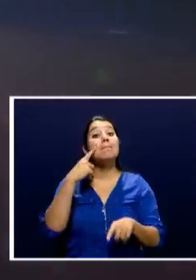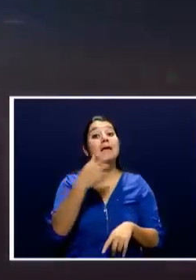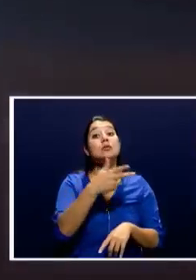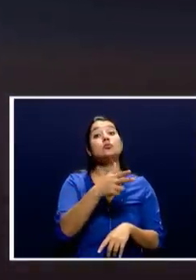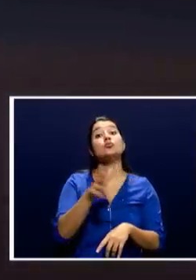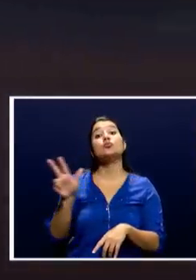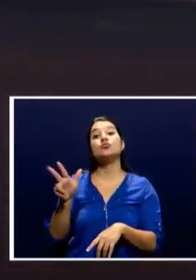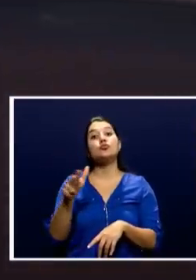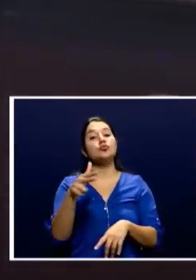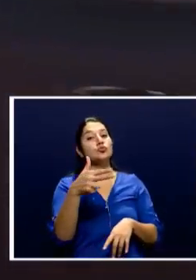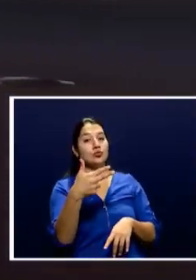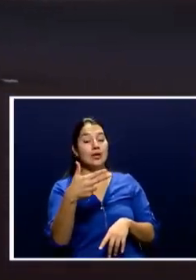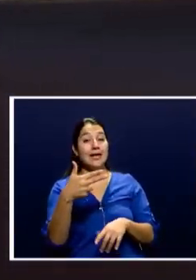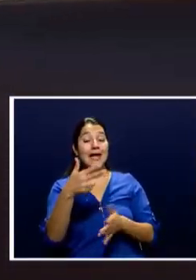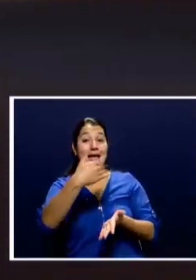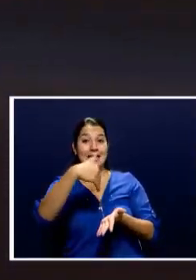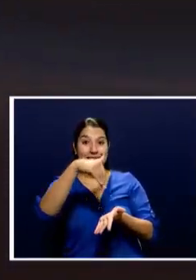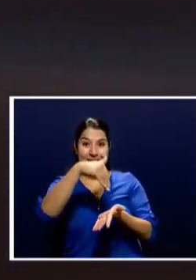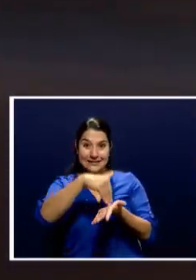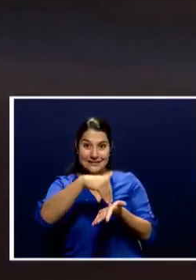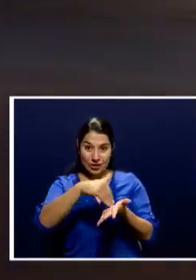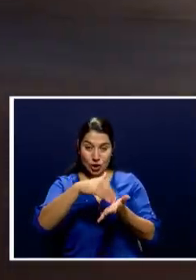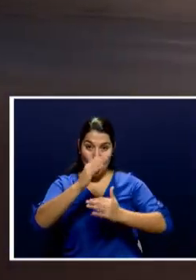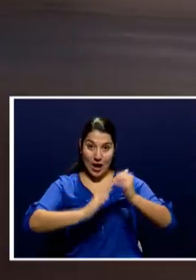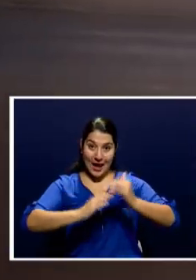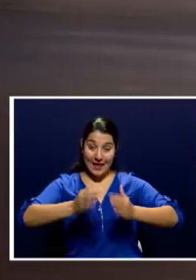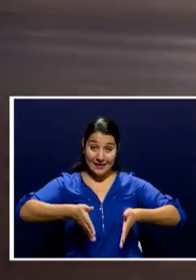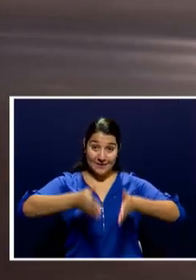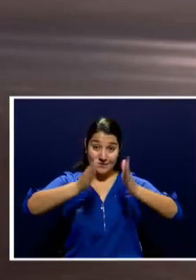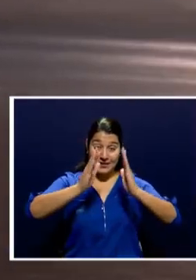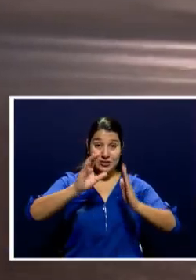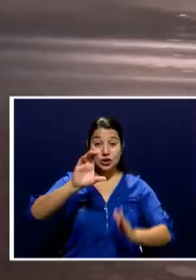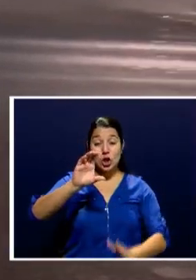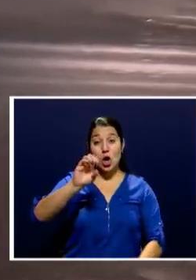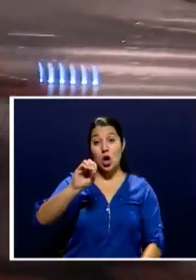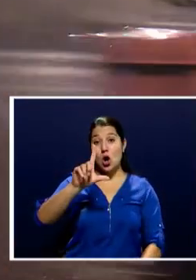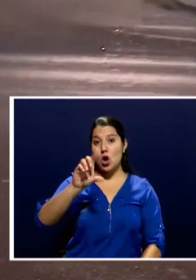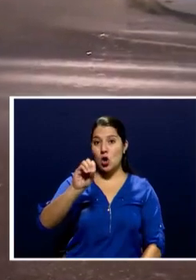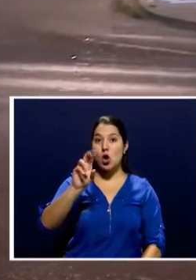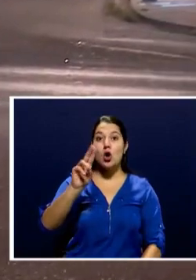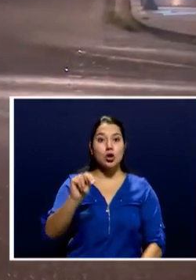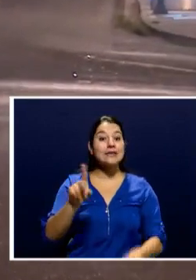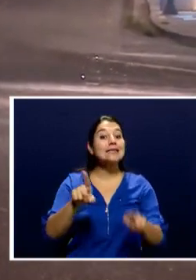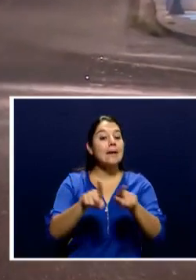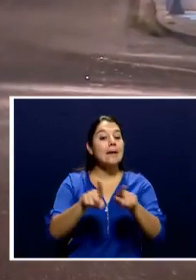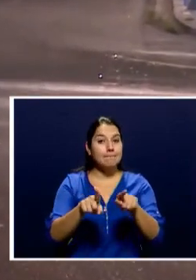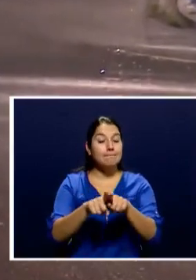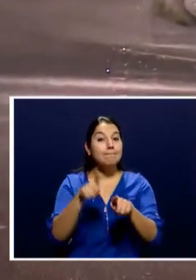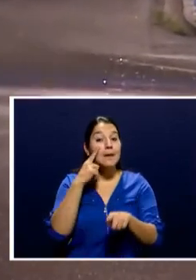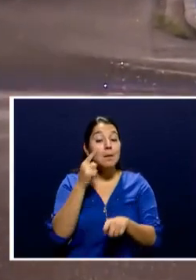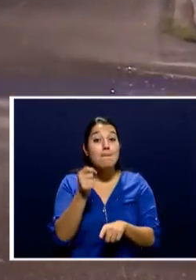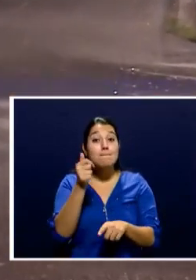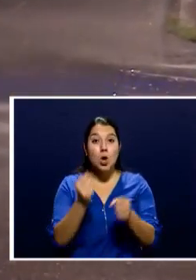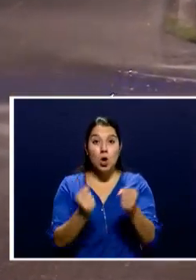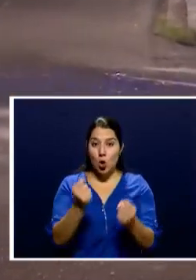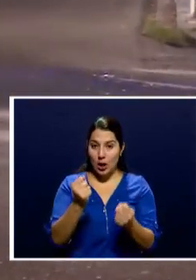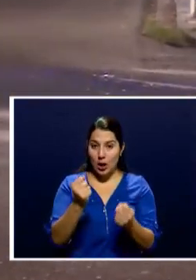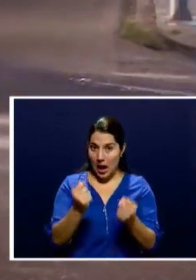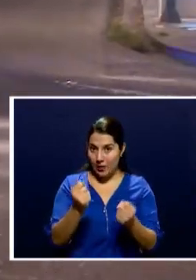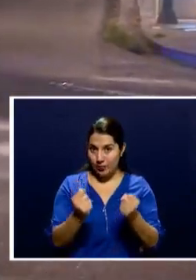del centro del edificio Colón. Precisamente también vemos pocos vehículos, que no